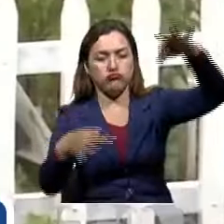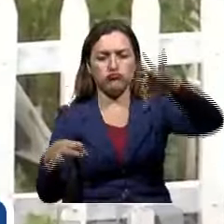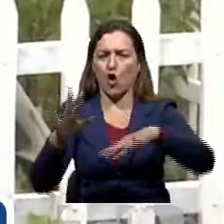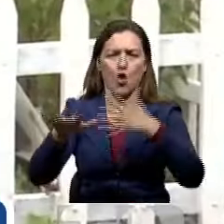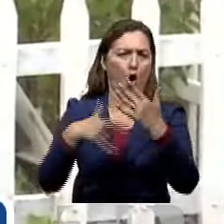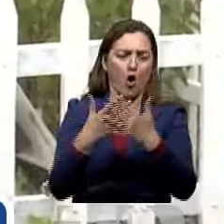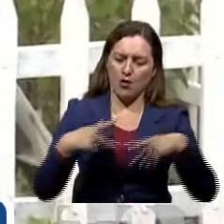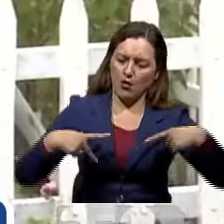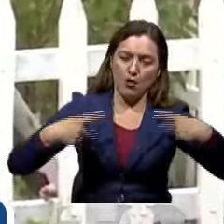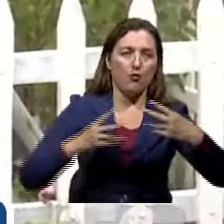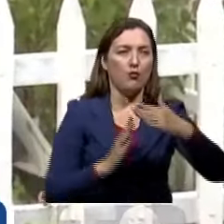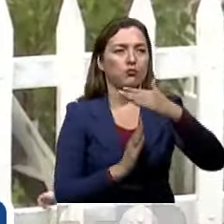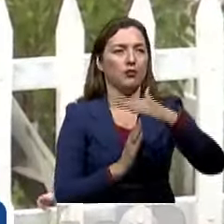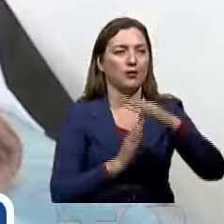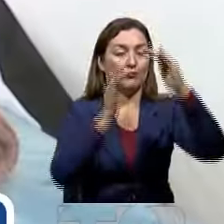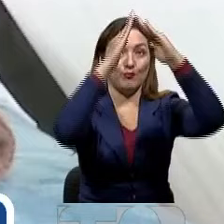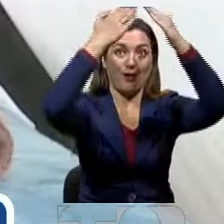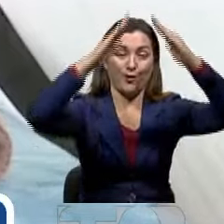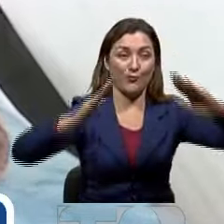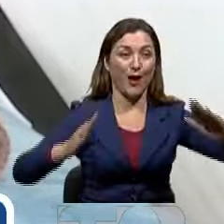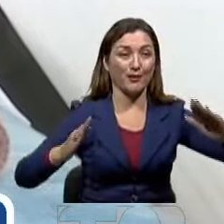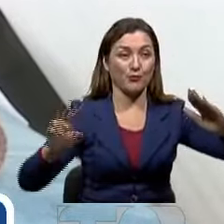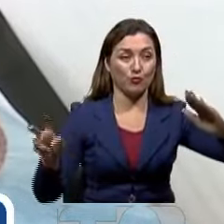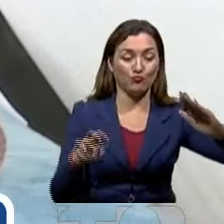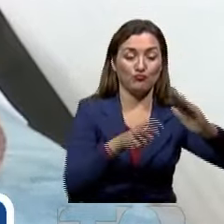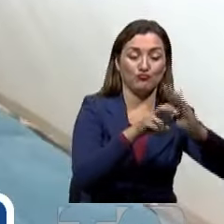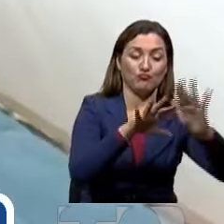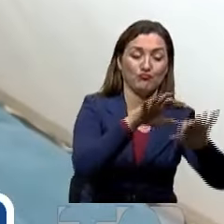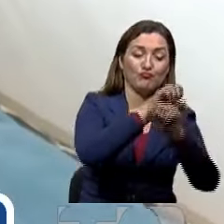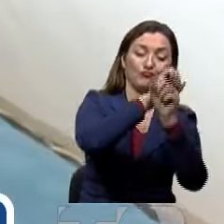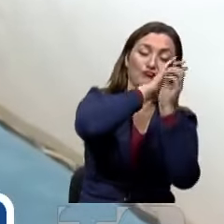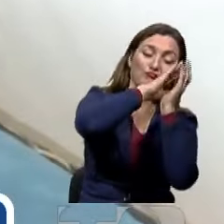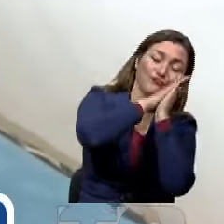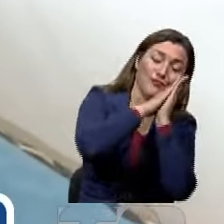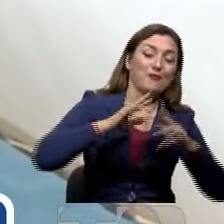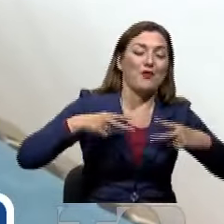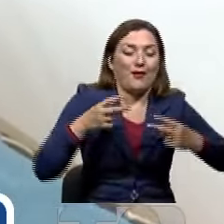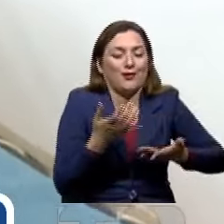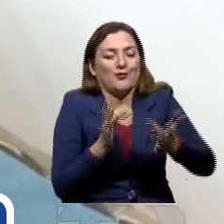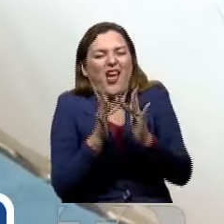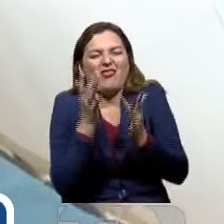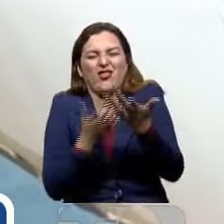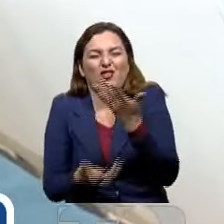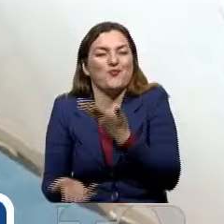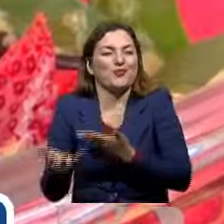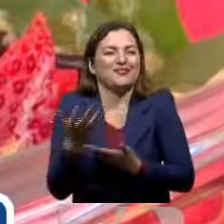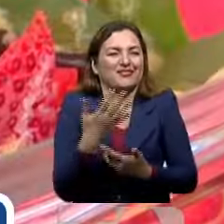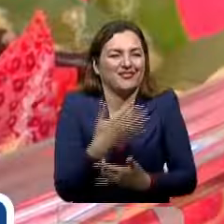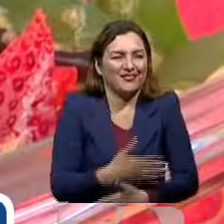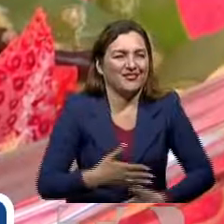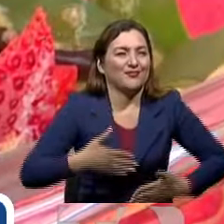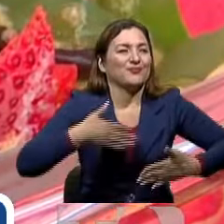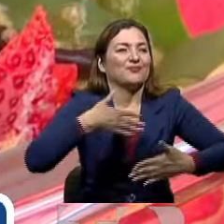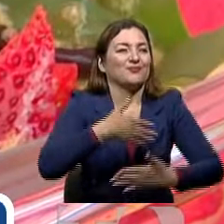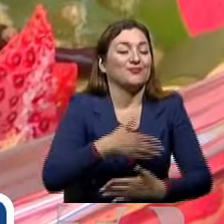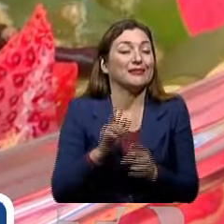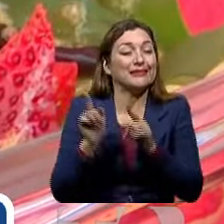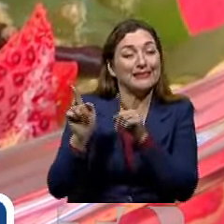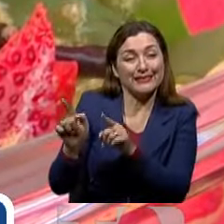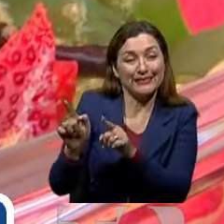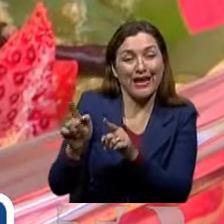Hemos habilitado un glamping donde la gente puede venir a hospedarse y convivir con nosotros, disfrutar de esto y